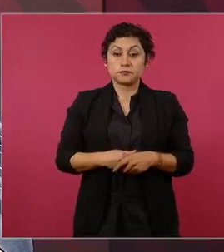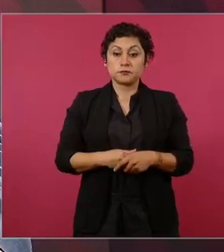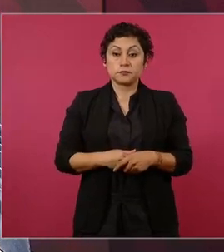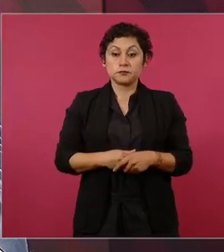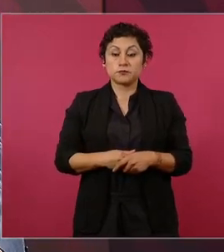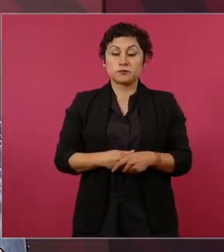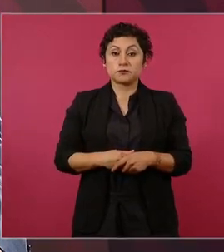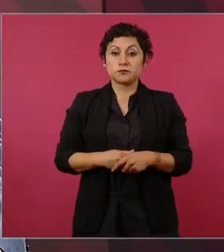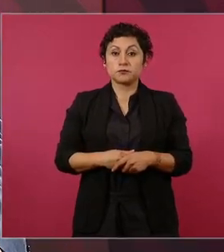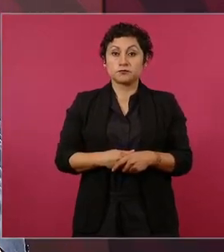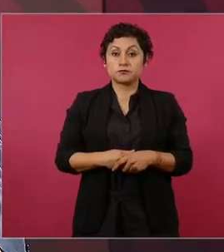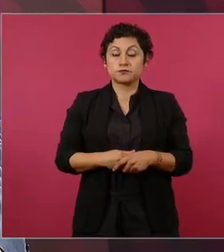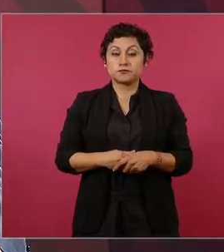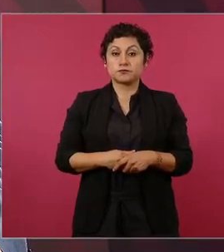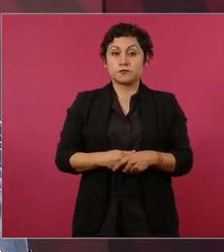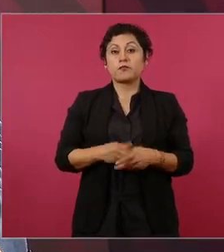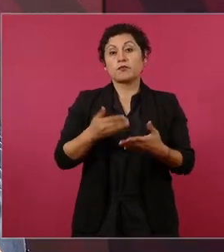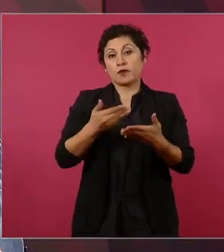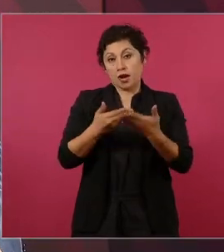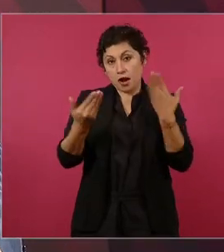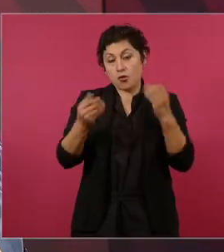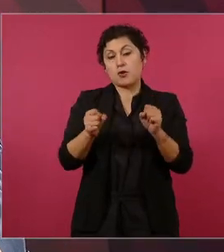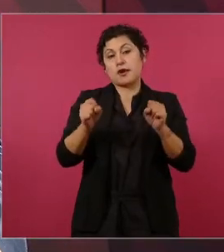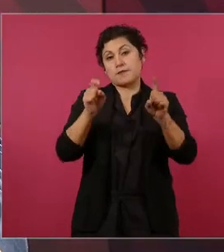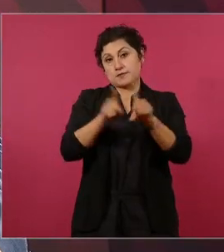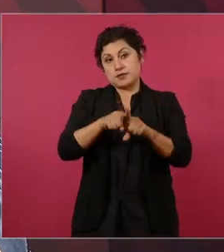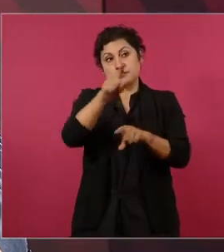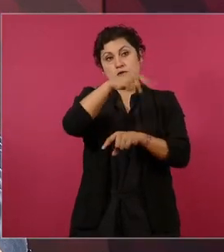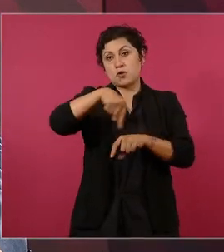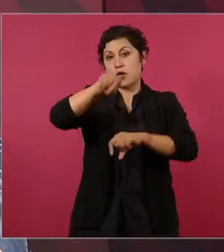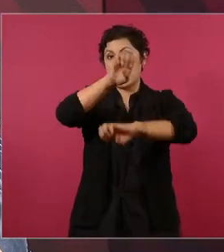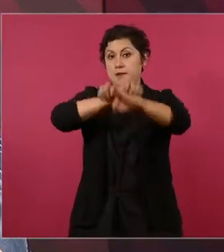los empresarios aumentaron las cuotas voluntariamente,